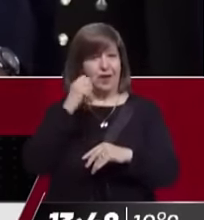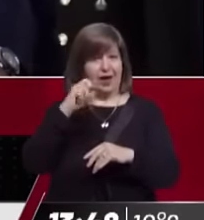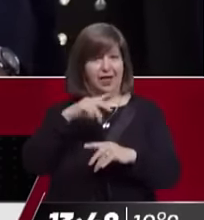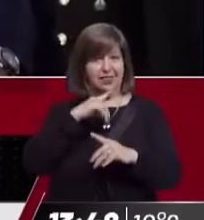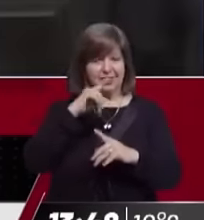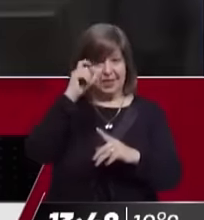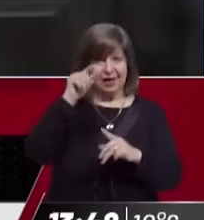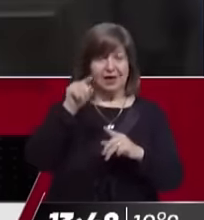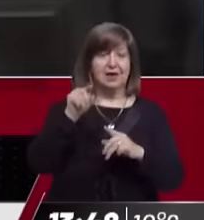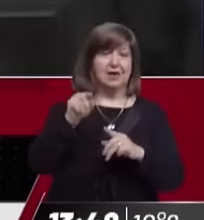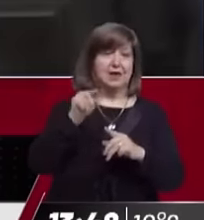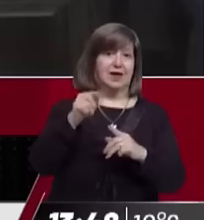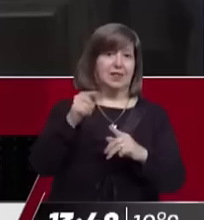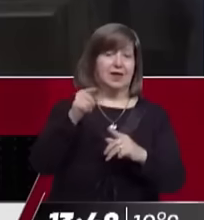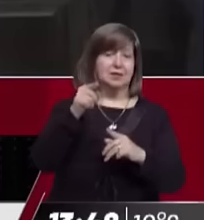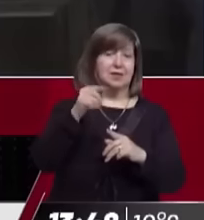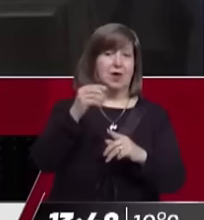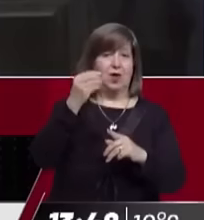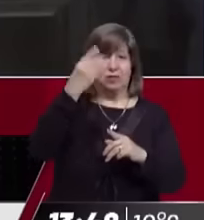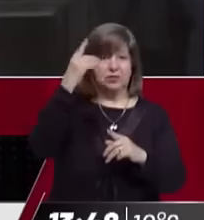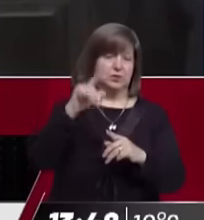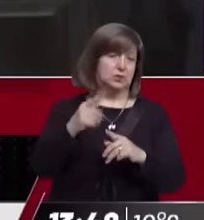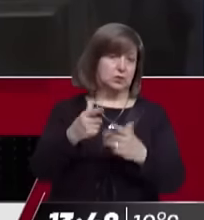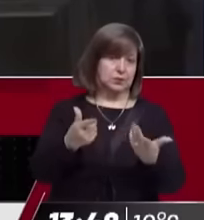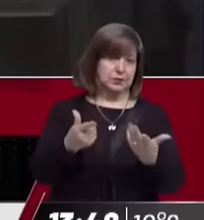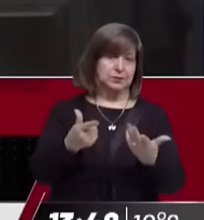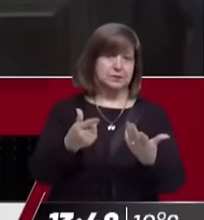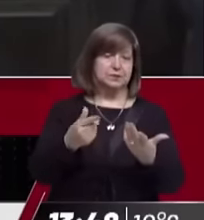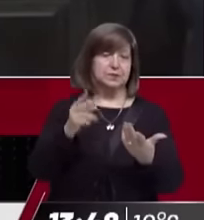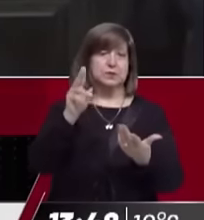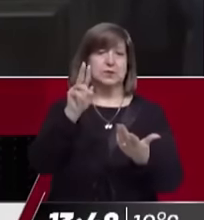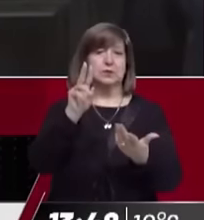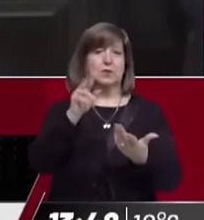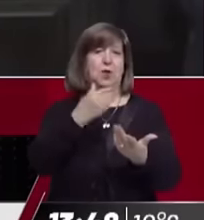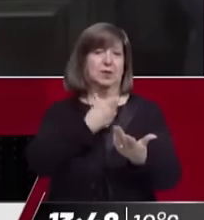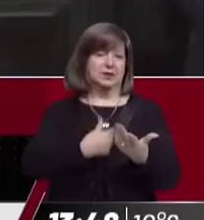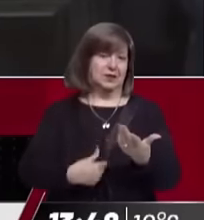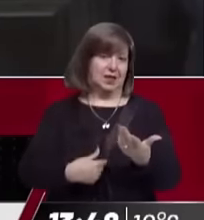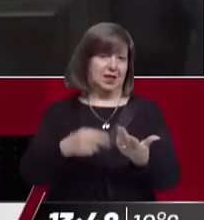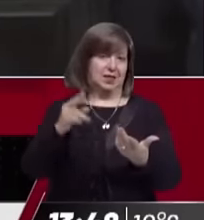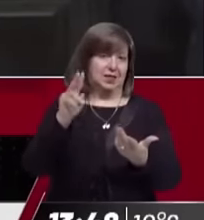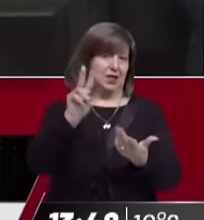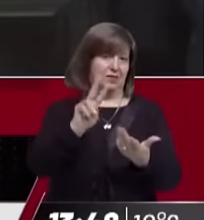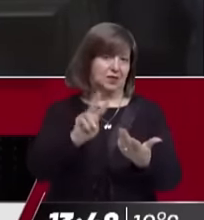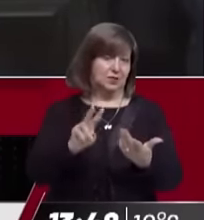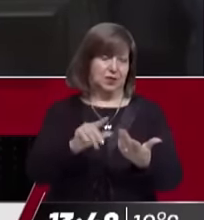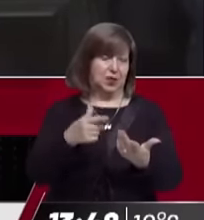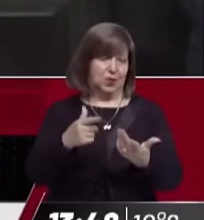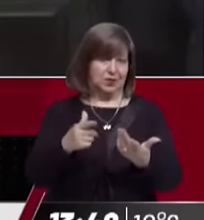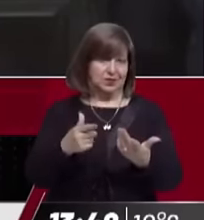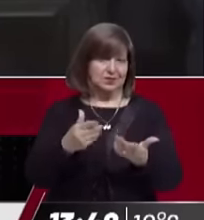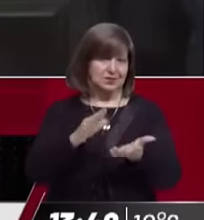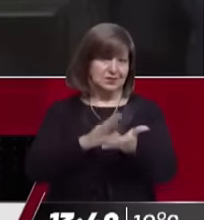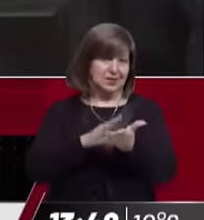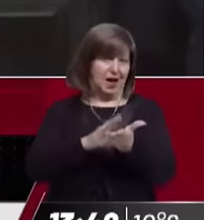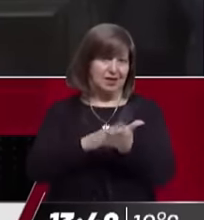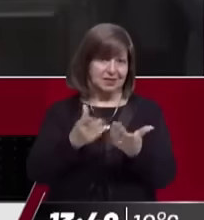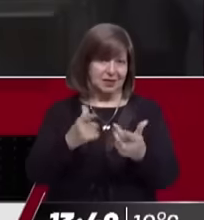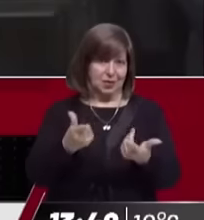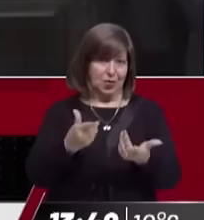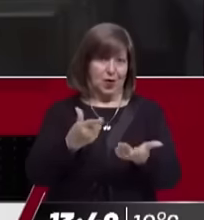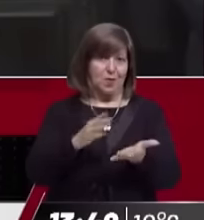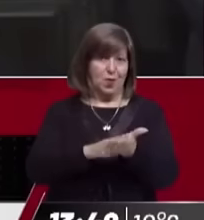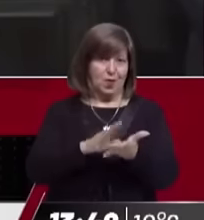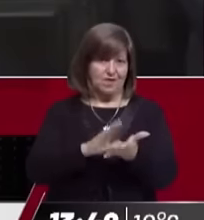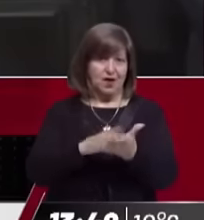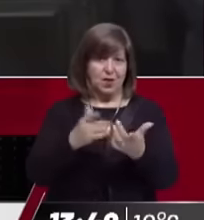su dudosa legalidad en su carácter de presidente, ¿no? Mientras tanto, y más allá de lo político, en Venezuela la situación